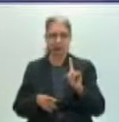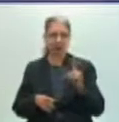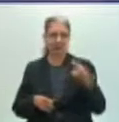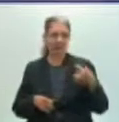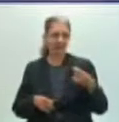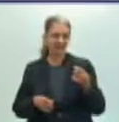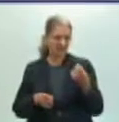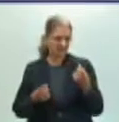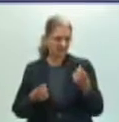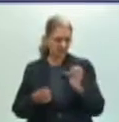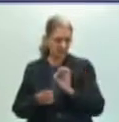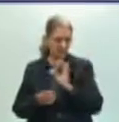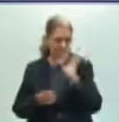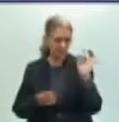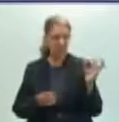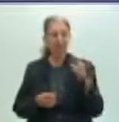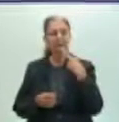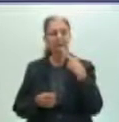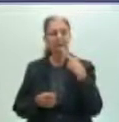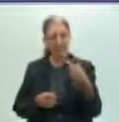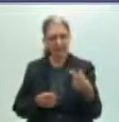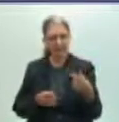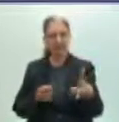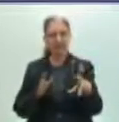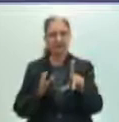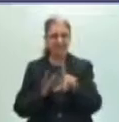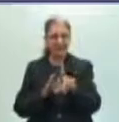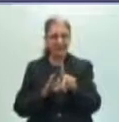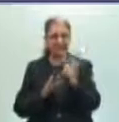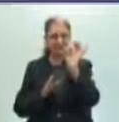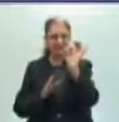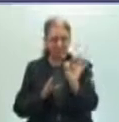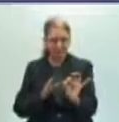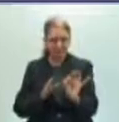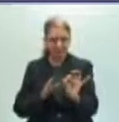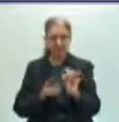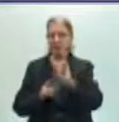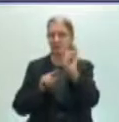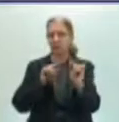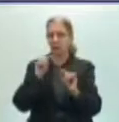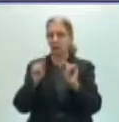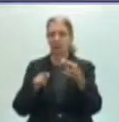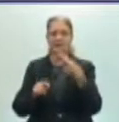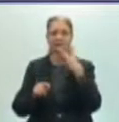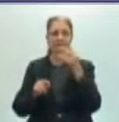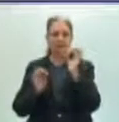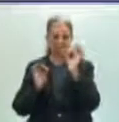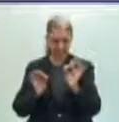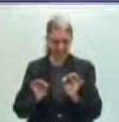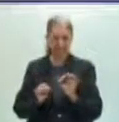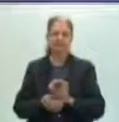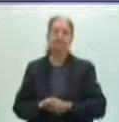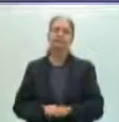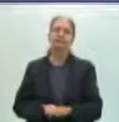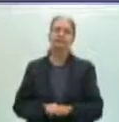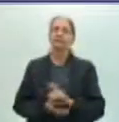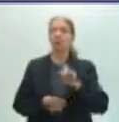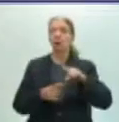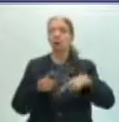faltar la respuesta literal porque tienes una pregunta. En el próximo